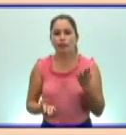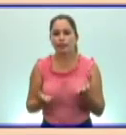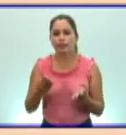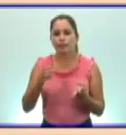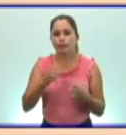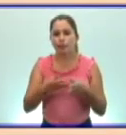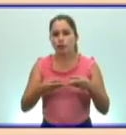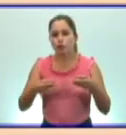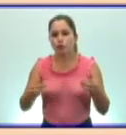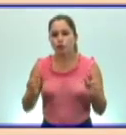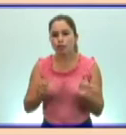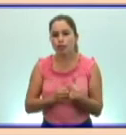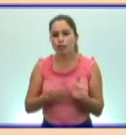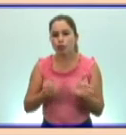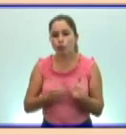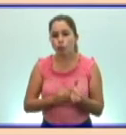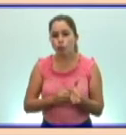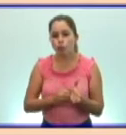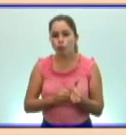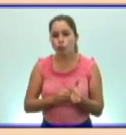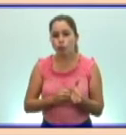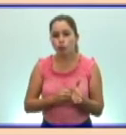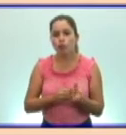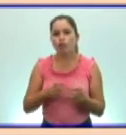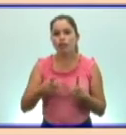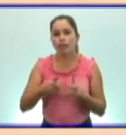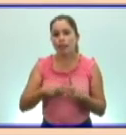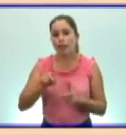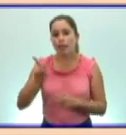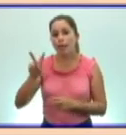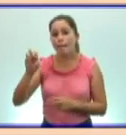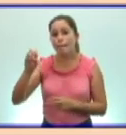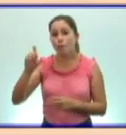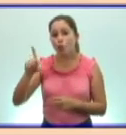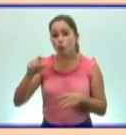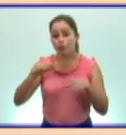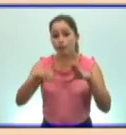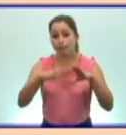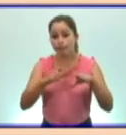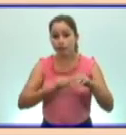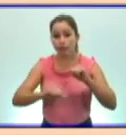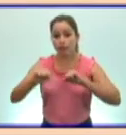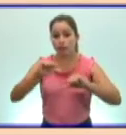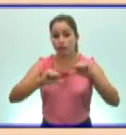soluto y el volumen de la disolución.